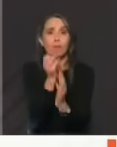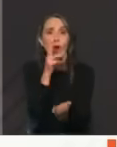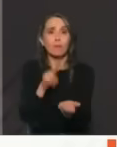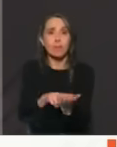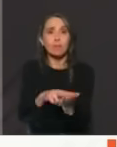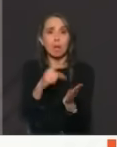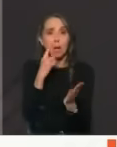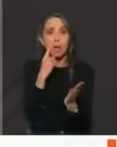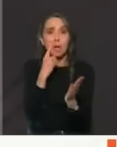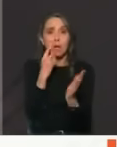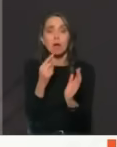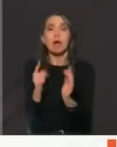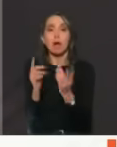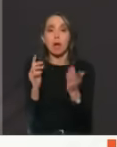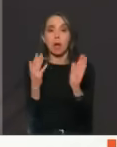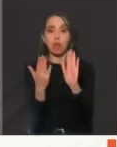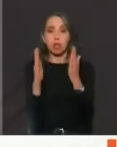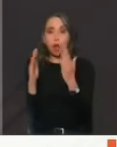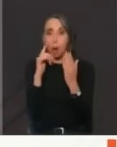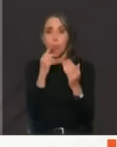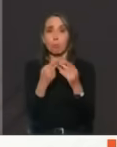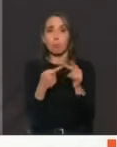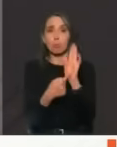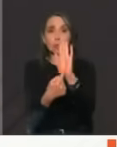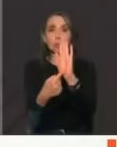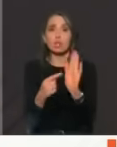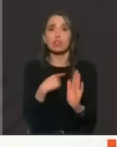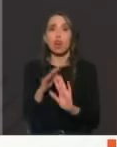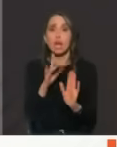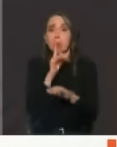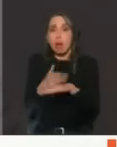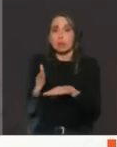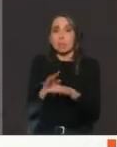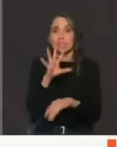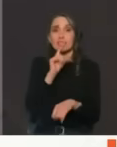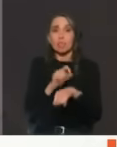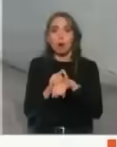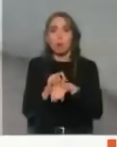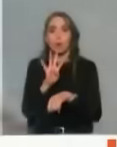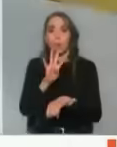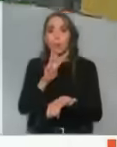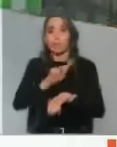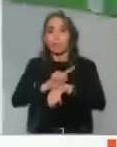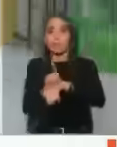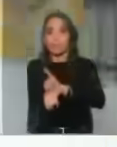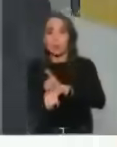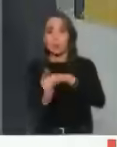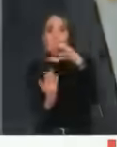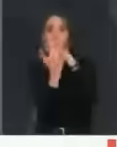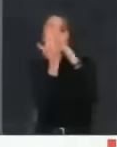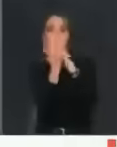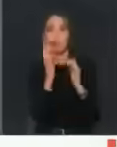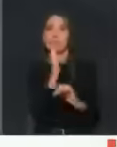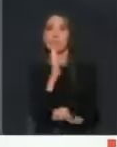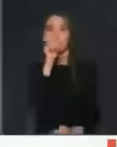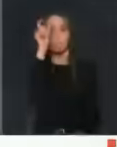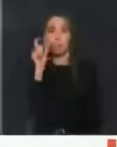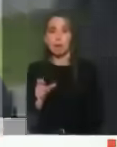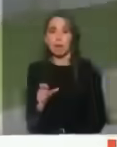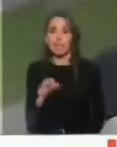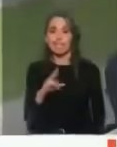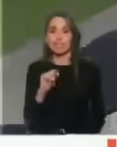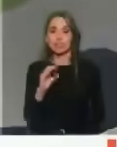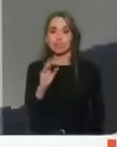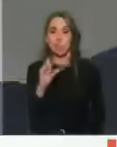Muestren ambas caras de la moneda, si no pasa nada, yo no tengo nada que ocultar. Son 5 minutos 43 segundos de descargos por parte de Cristóbal Romero, el